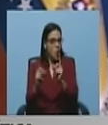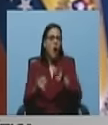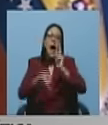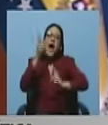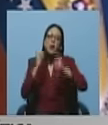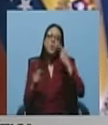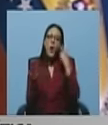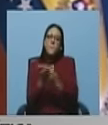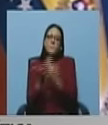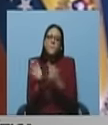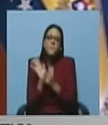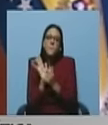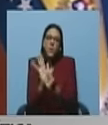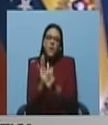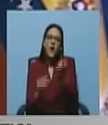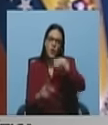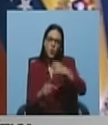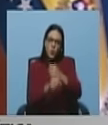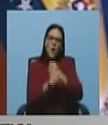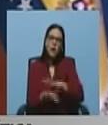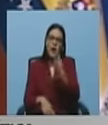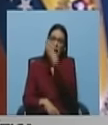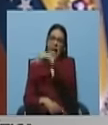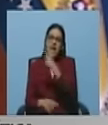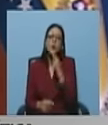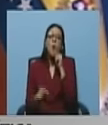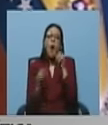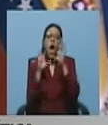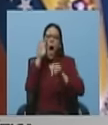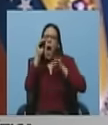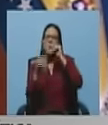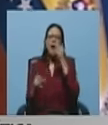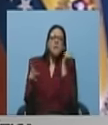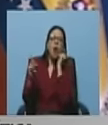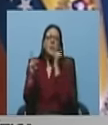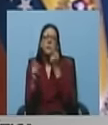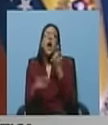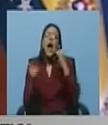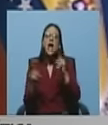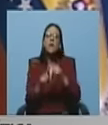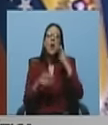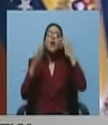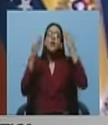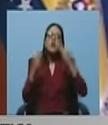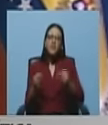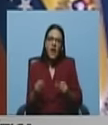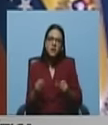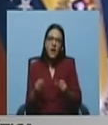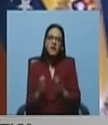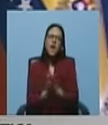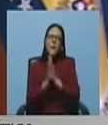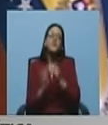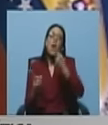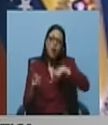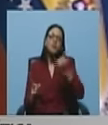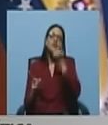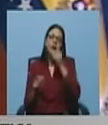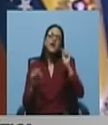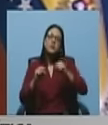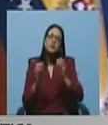algunas de las pruebas. Esperamos que los que salieron hablando tengan al menos la decencia de decir: nos